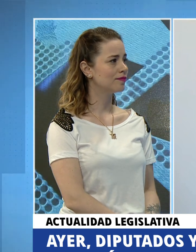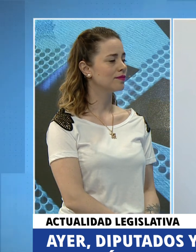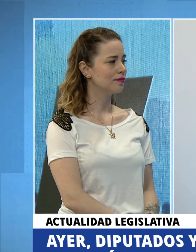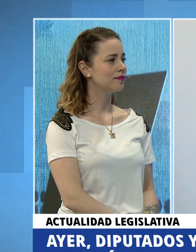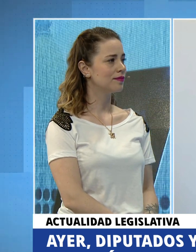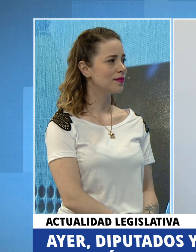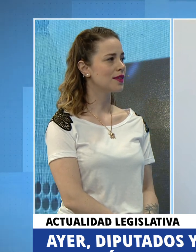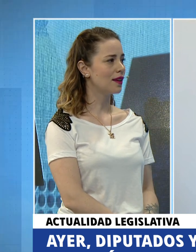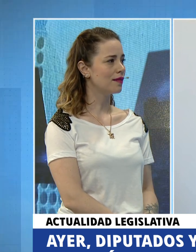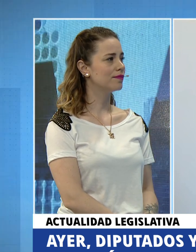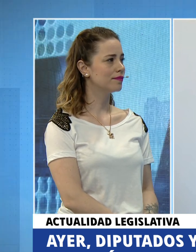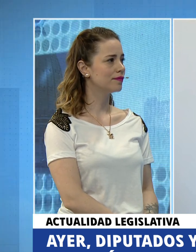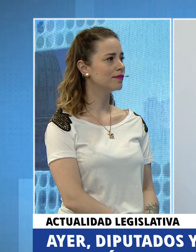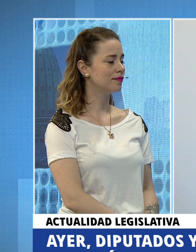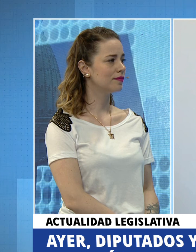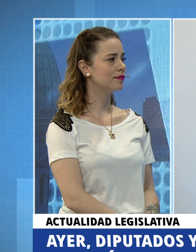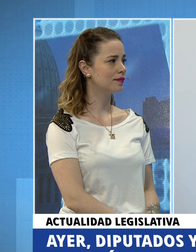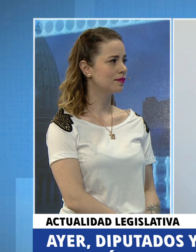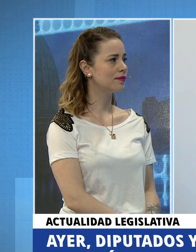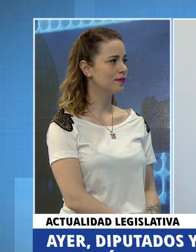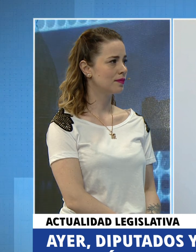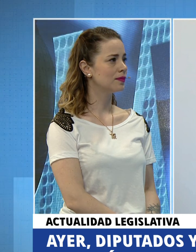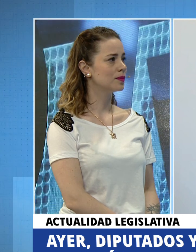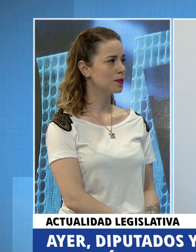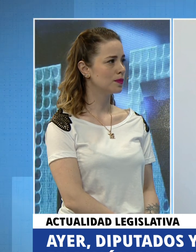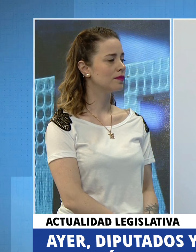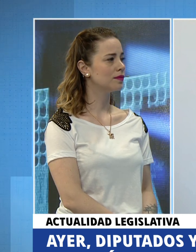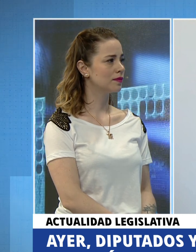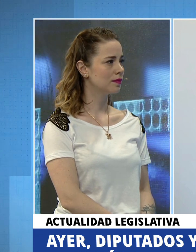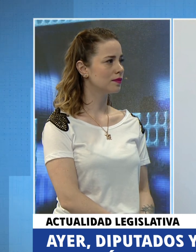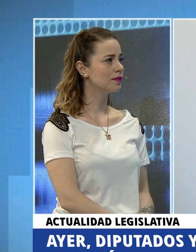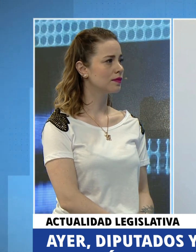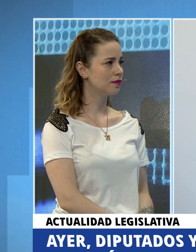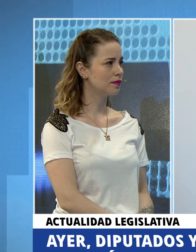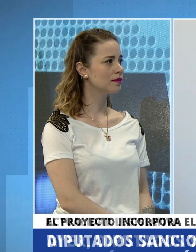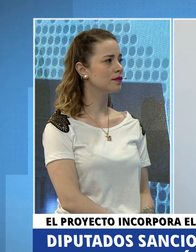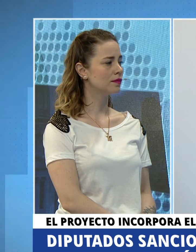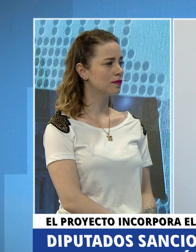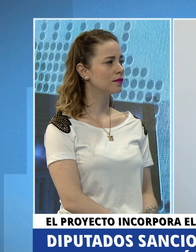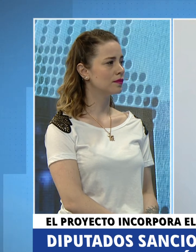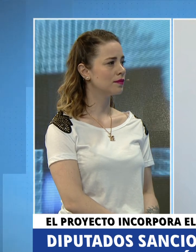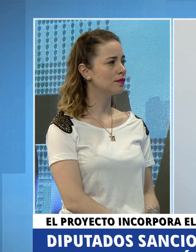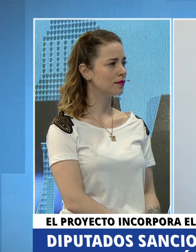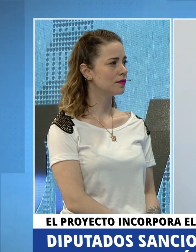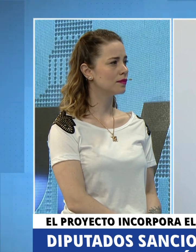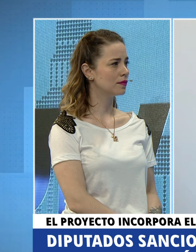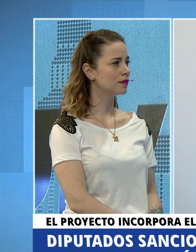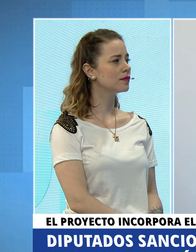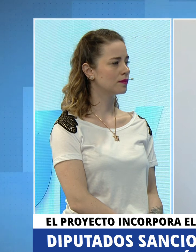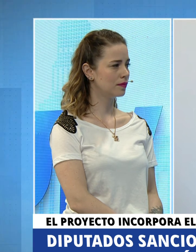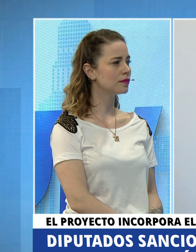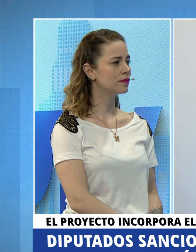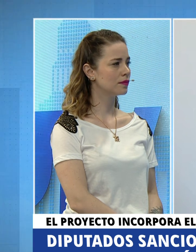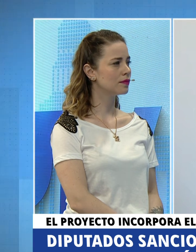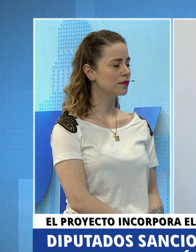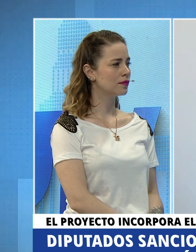tan comprometidas con esta causa, en este caso Mamlínea, estas mujeres que se hicieron presentes en los palcos, y cuando